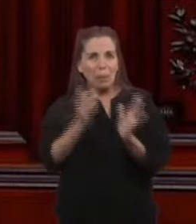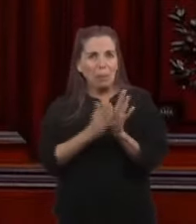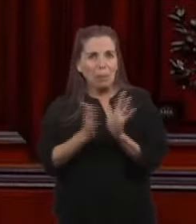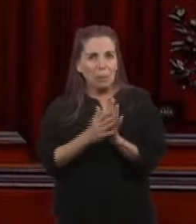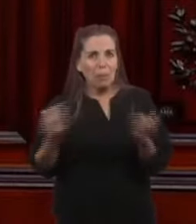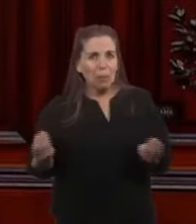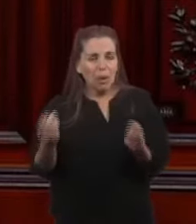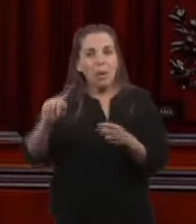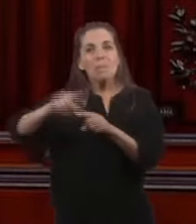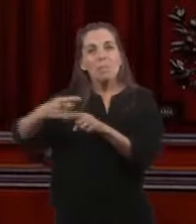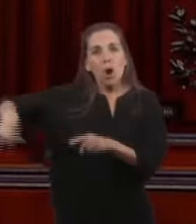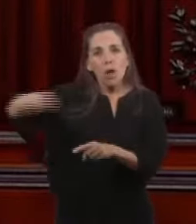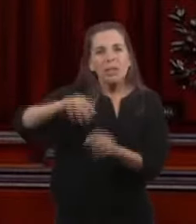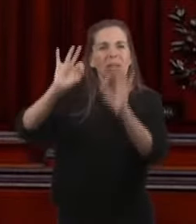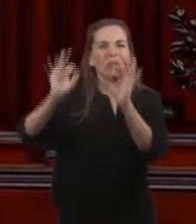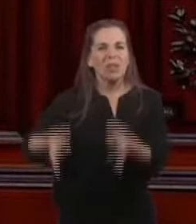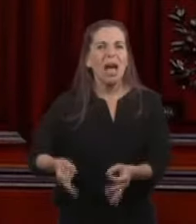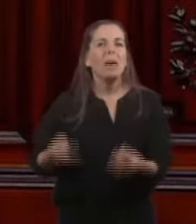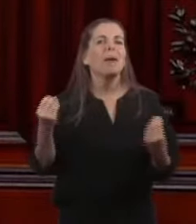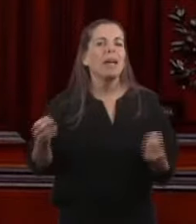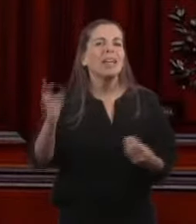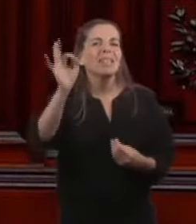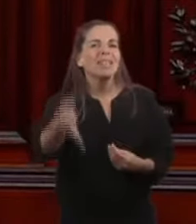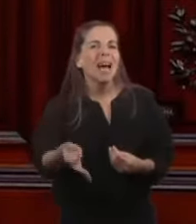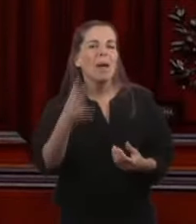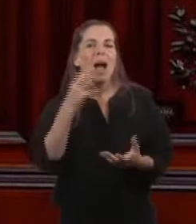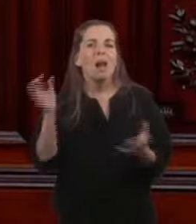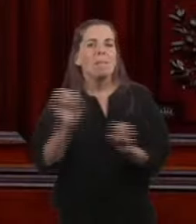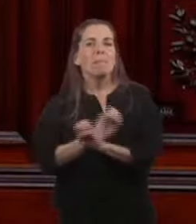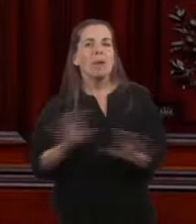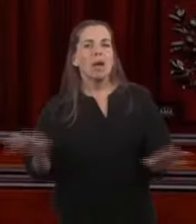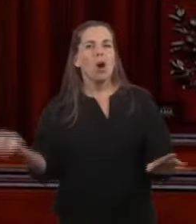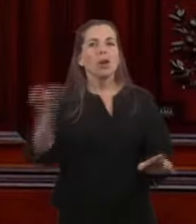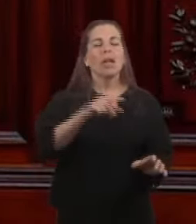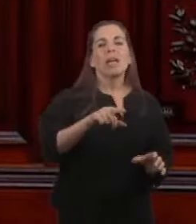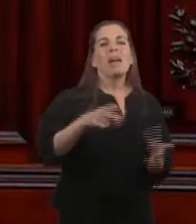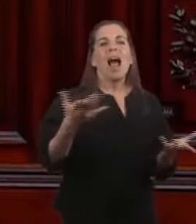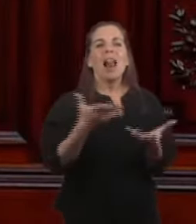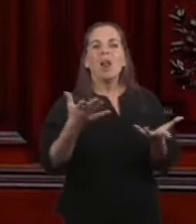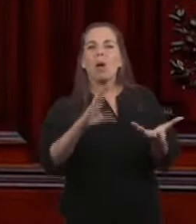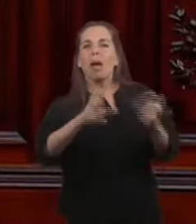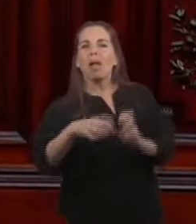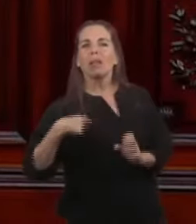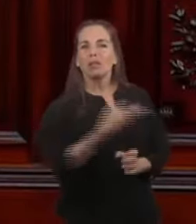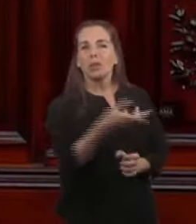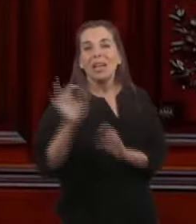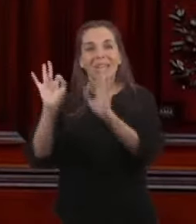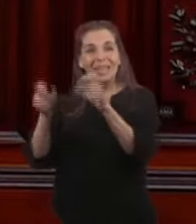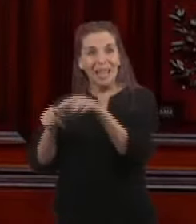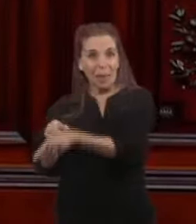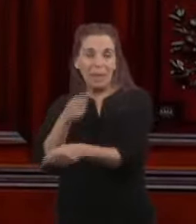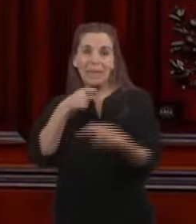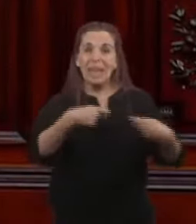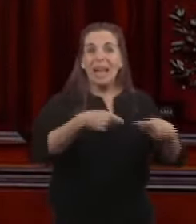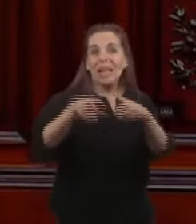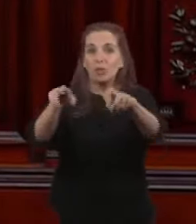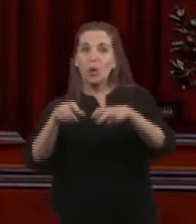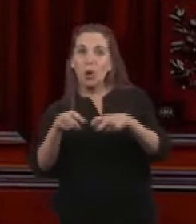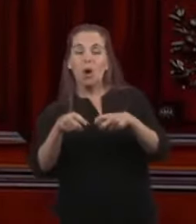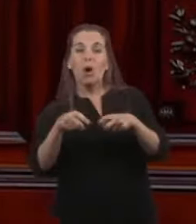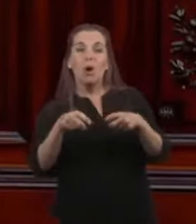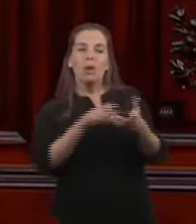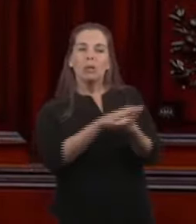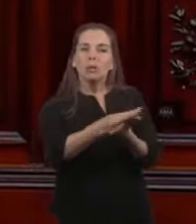muy claro que pesa más que cualquier perjuicio que le pueda infringir a la sociedad saben que si se termina el déficit a muchos se